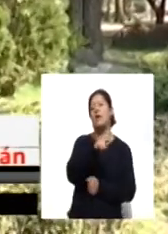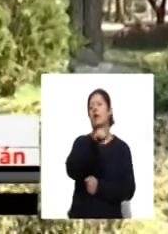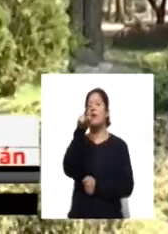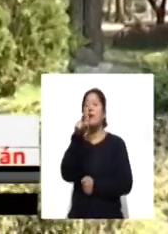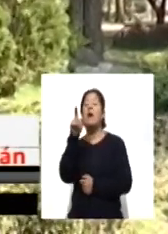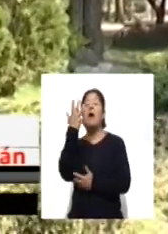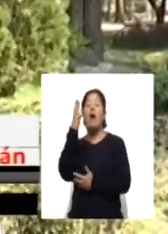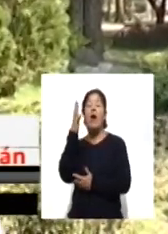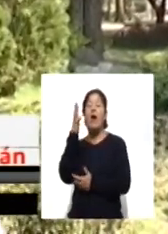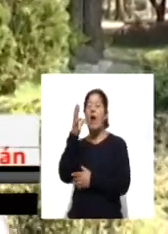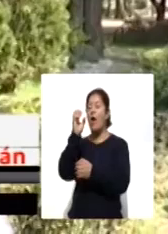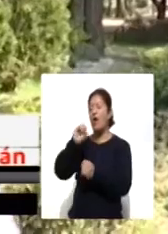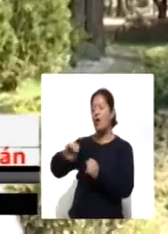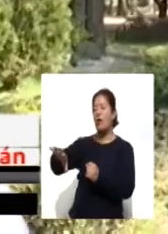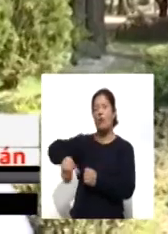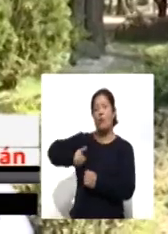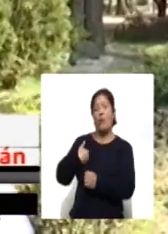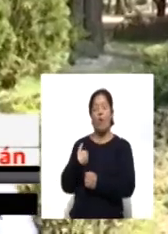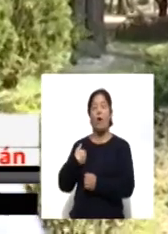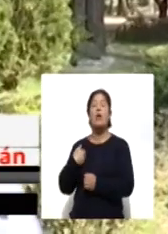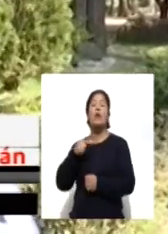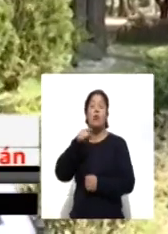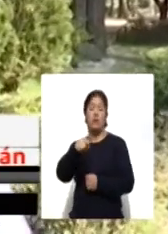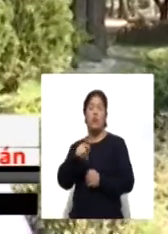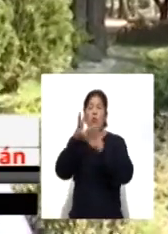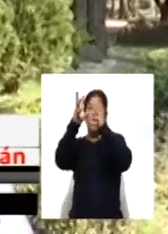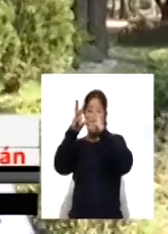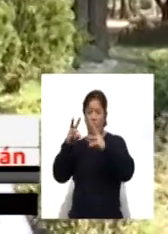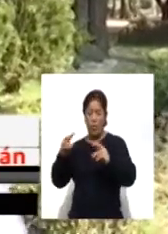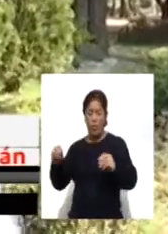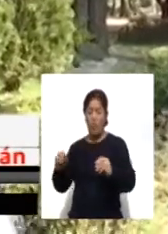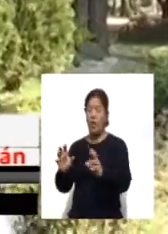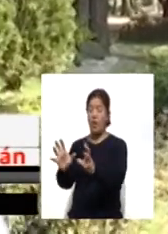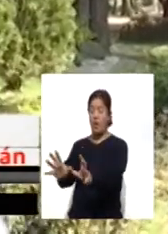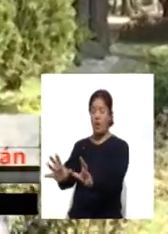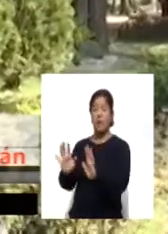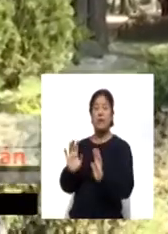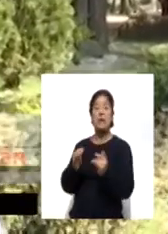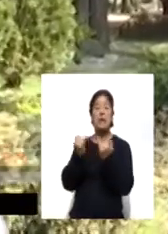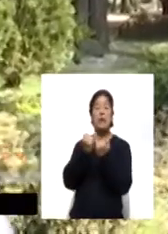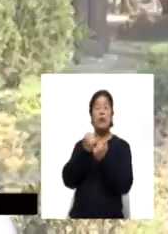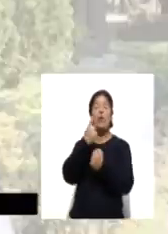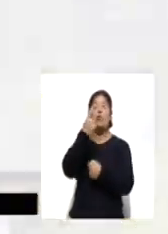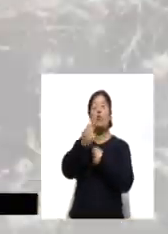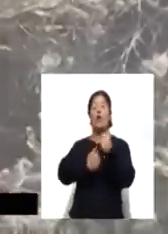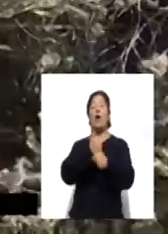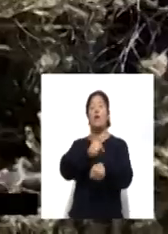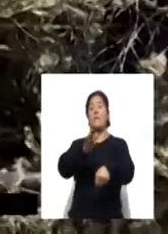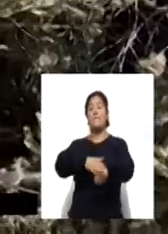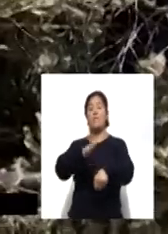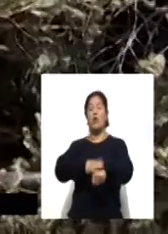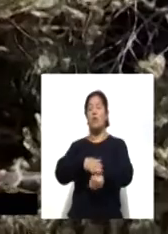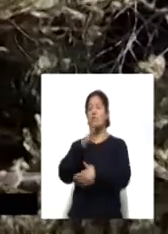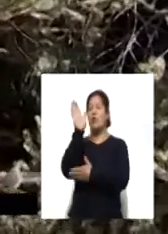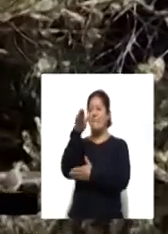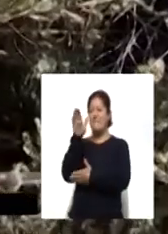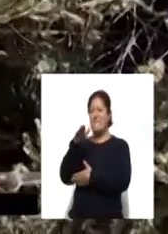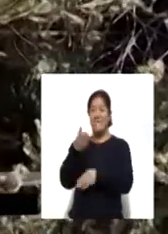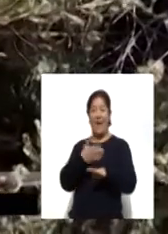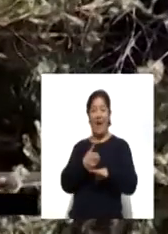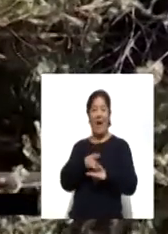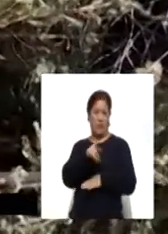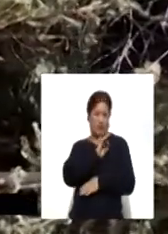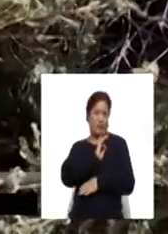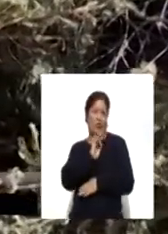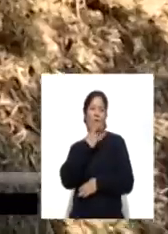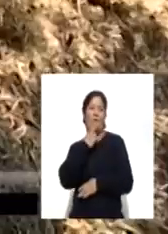se le quita el follaje, lo dejan secar, se le quita el follaje y ese mismo arbolito lo pueden volver a utilizar. La ciudadanía puede llevar sus árboles